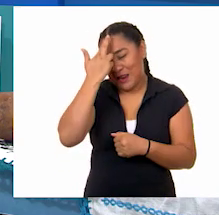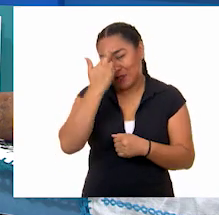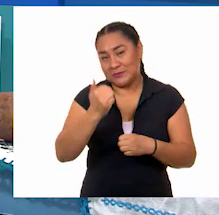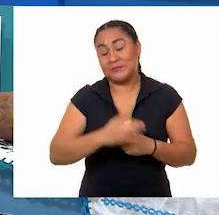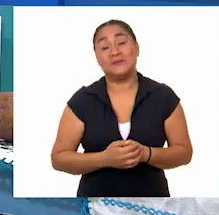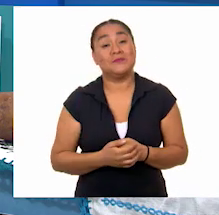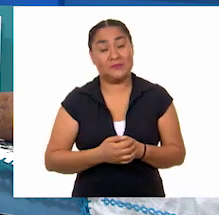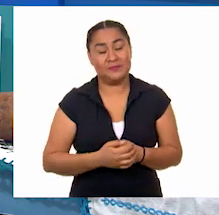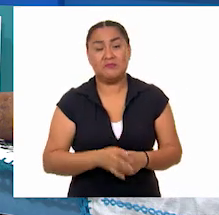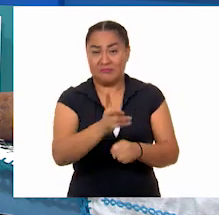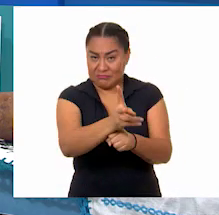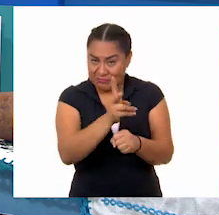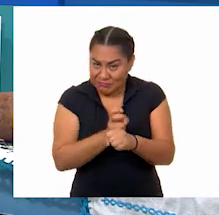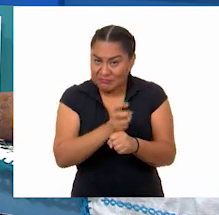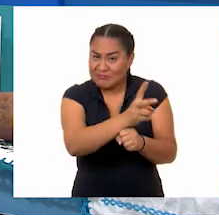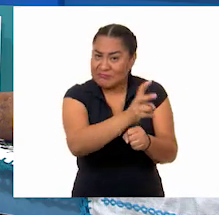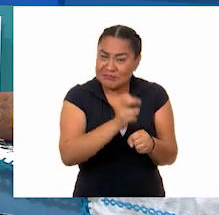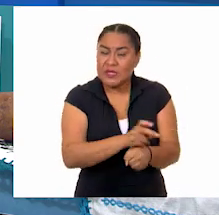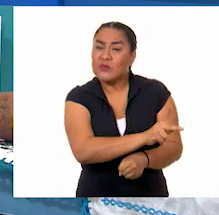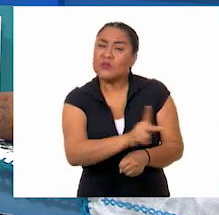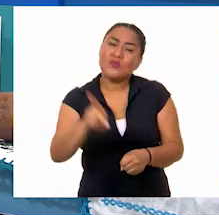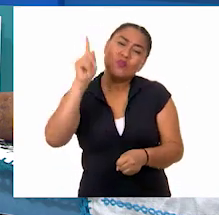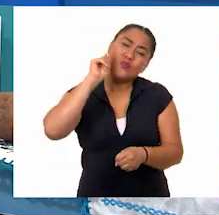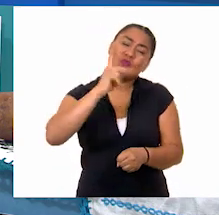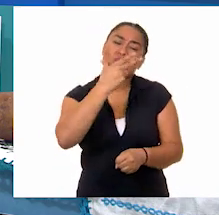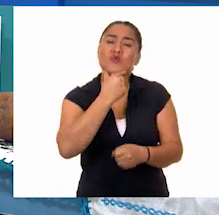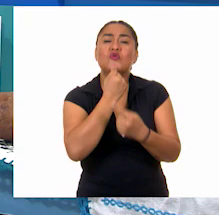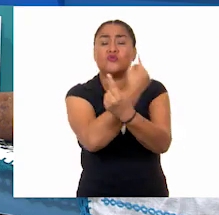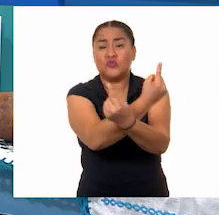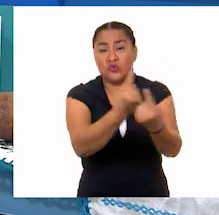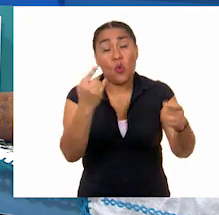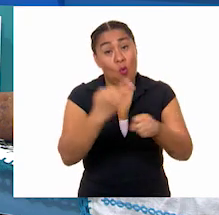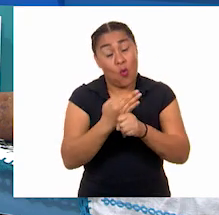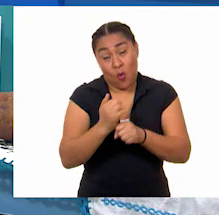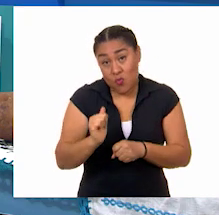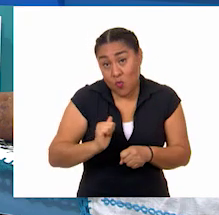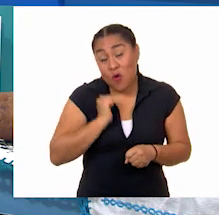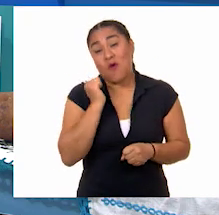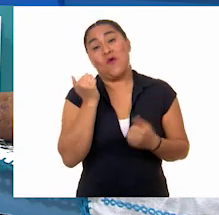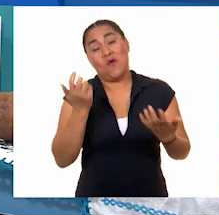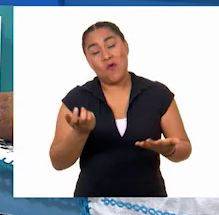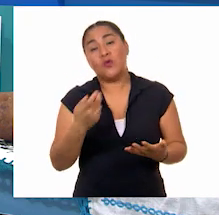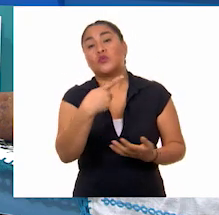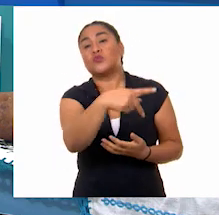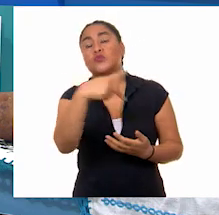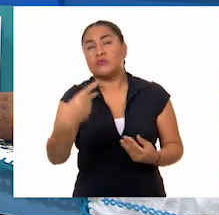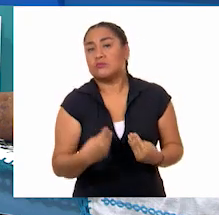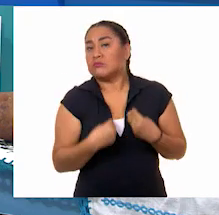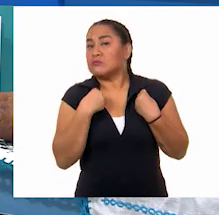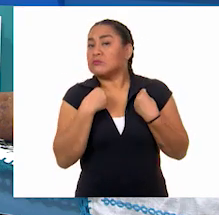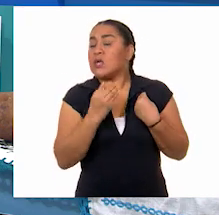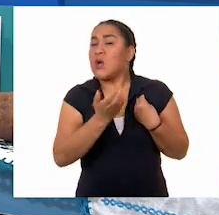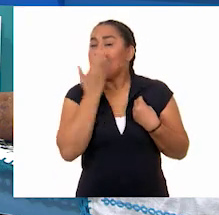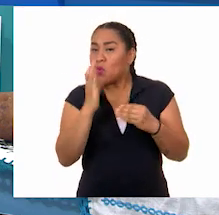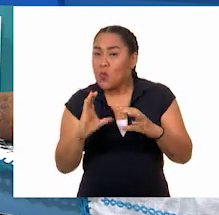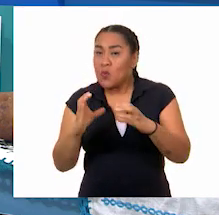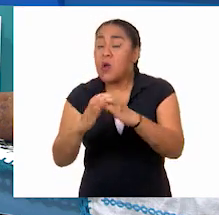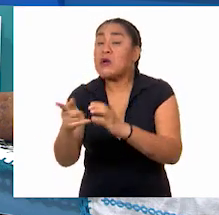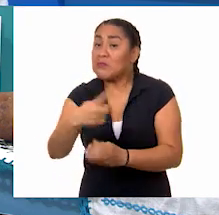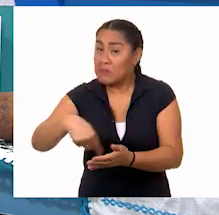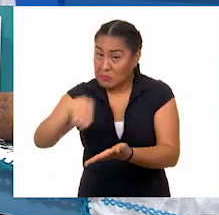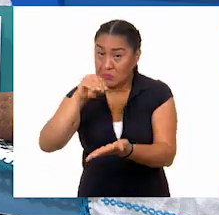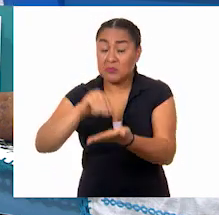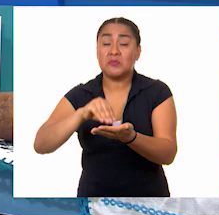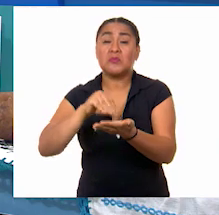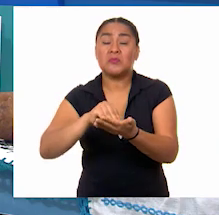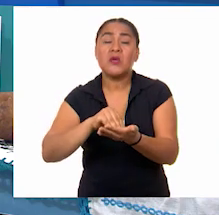Por eso invito ampliamente a las niñas y los niños que aprovechen la oportunidad que tienen de vivir en comunidades donde